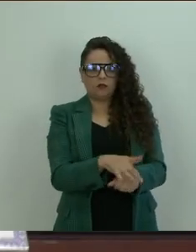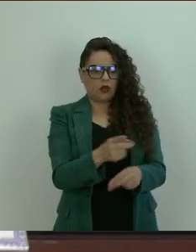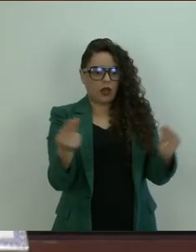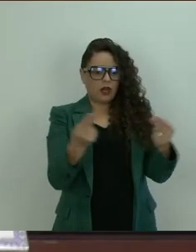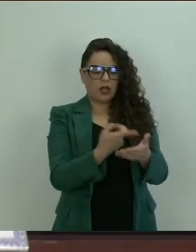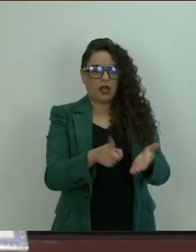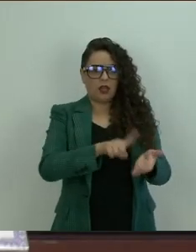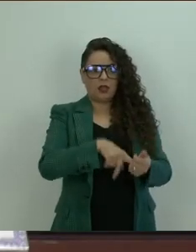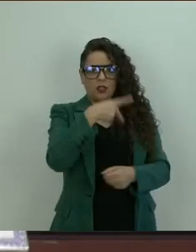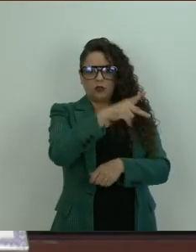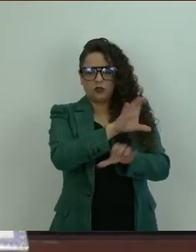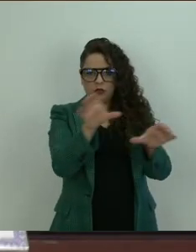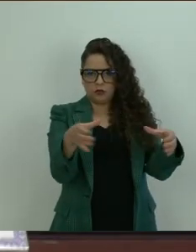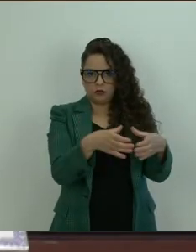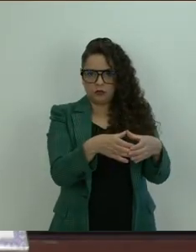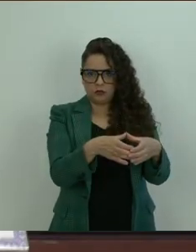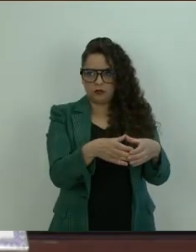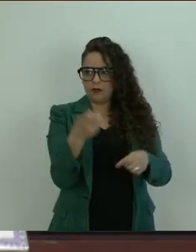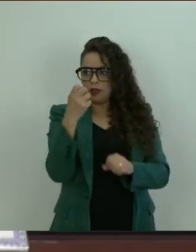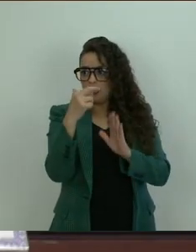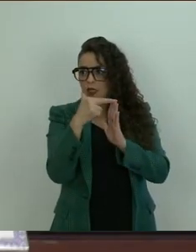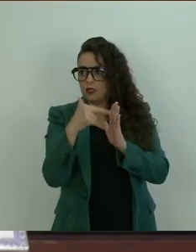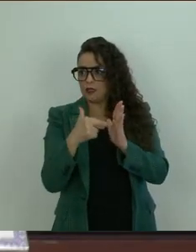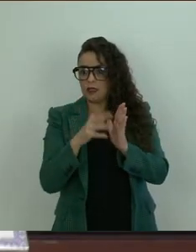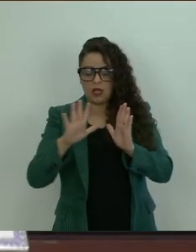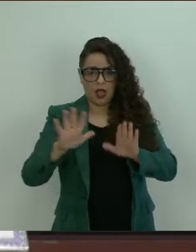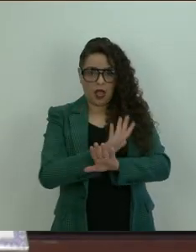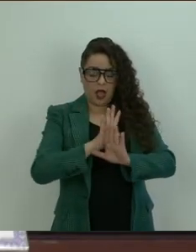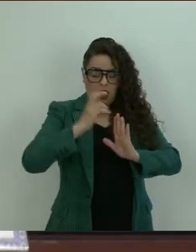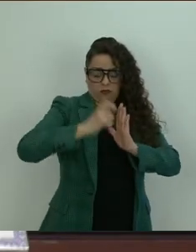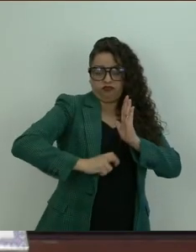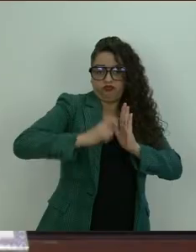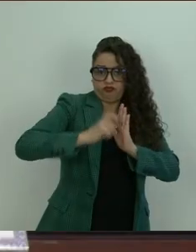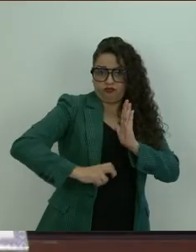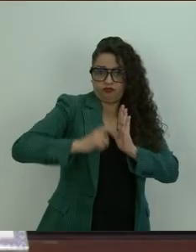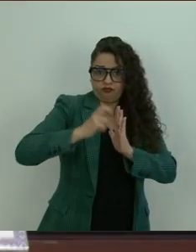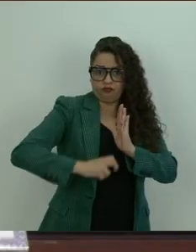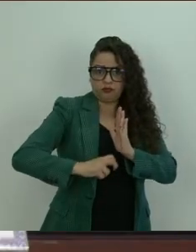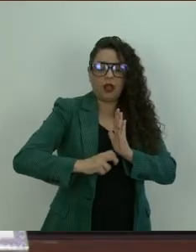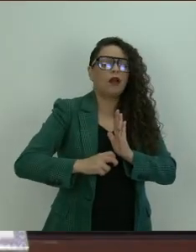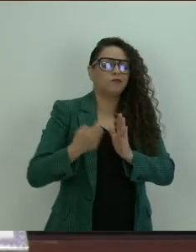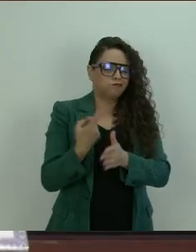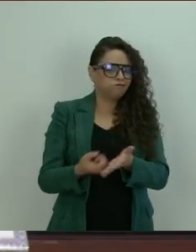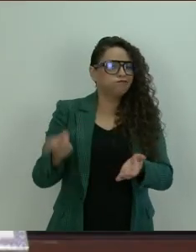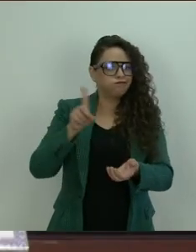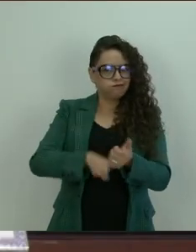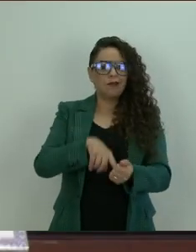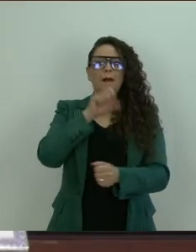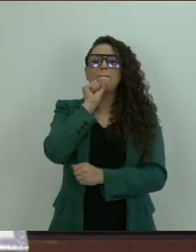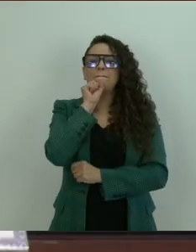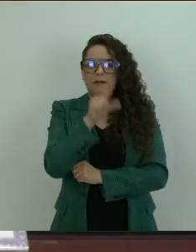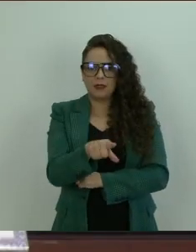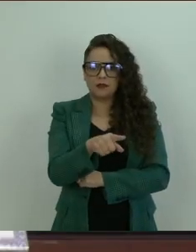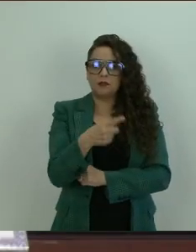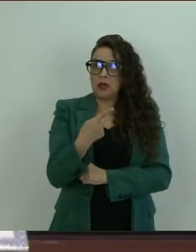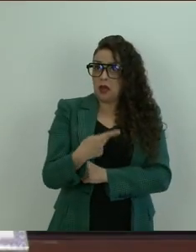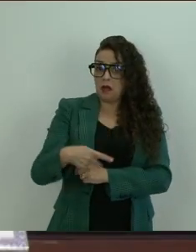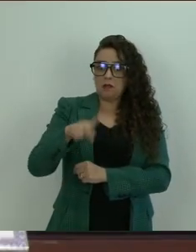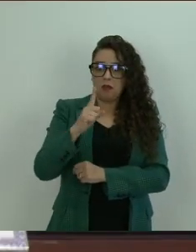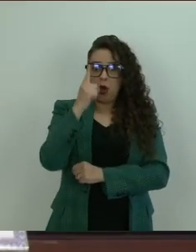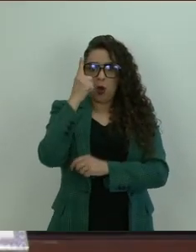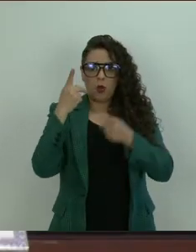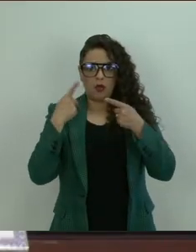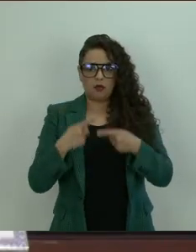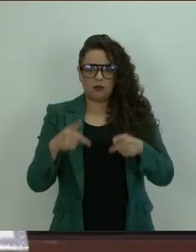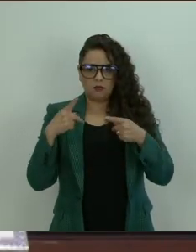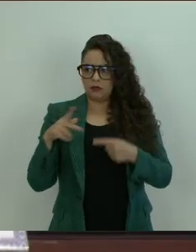cabo. Estas reglas y reformas también fueron propiamente internas, sin embargo, también tienen una limitante que no afecten